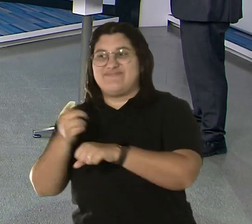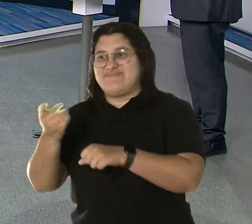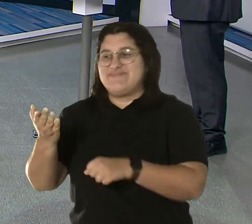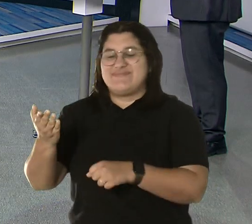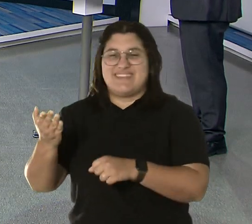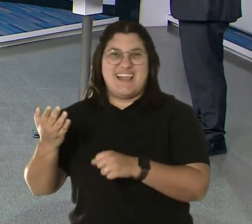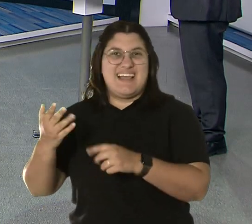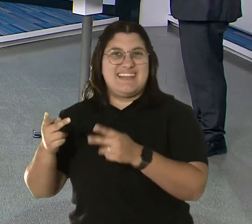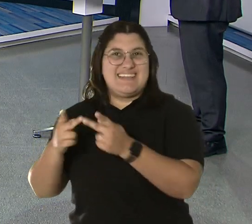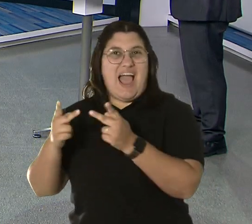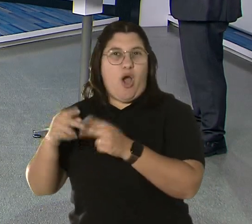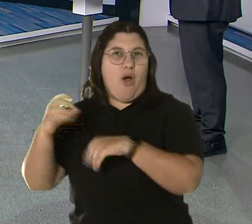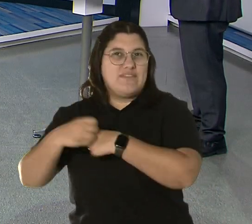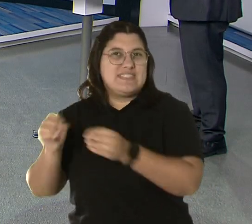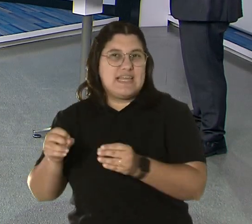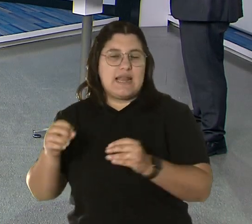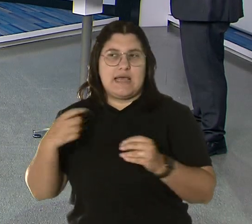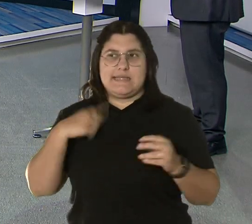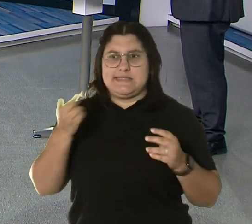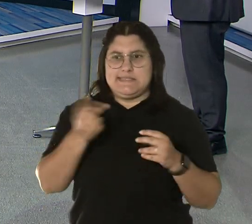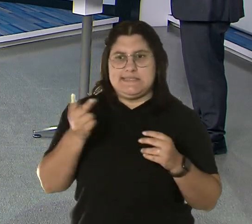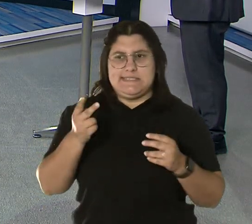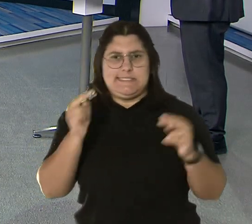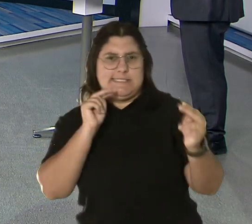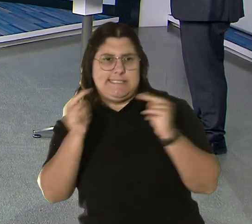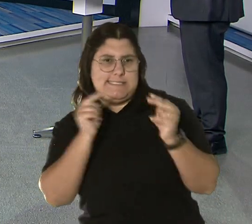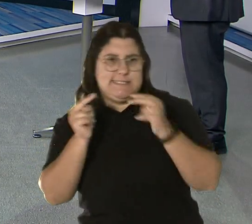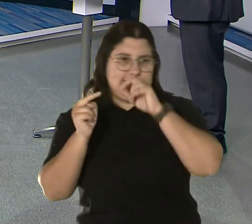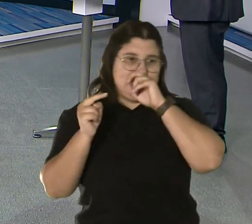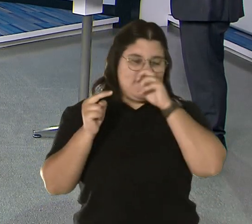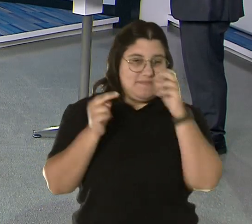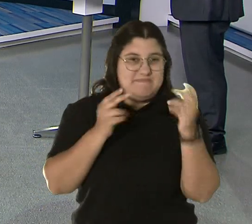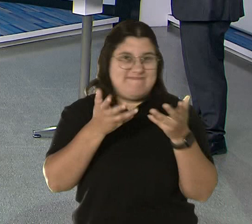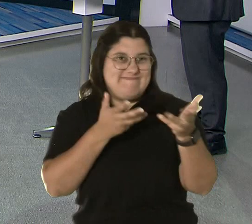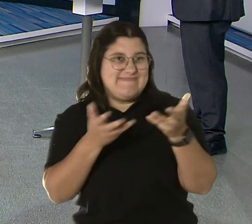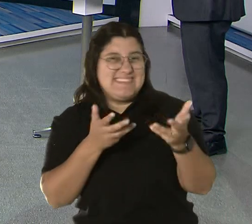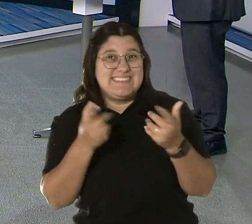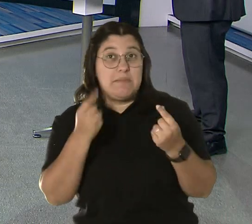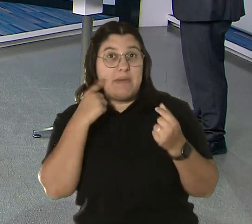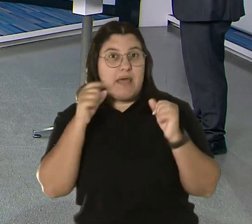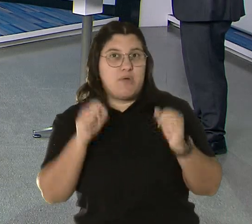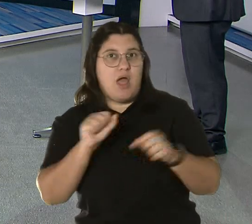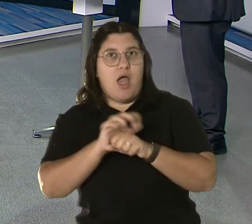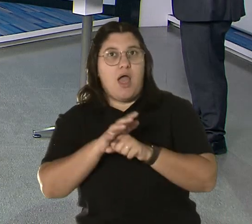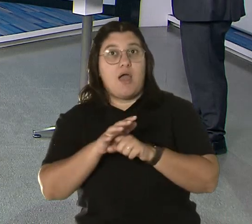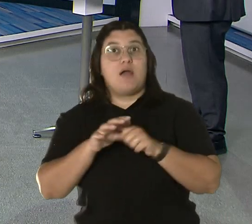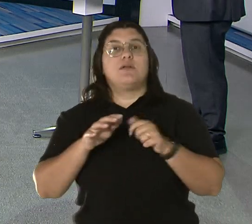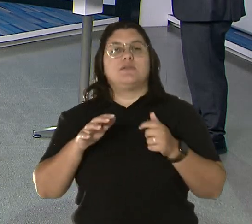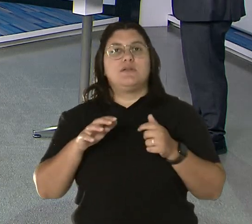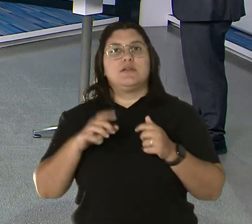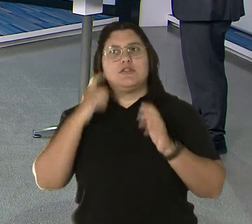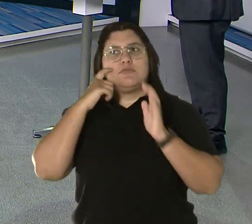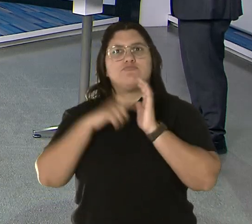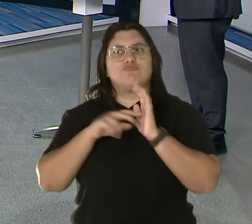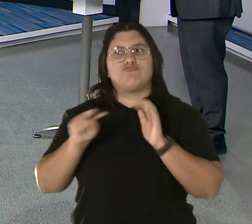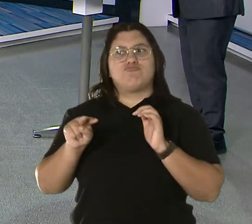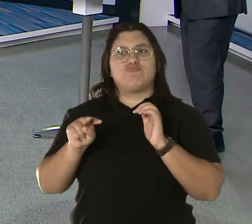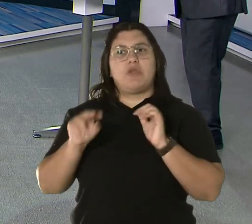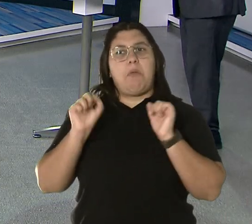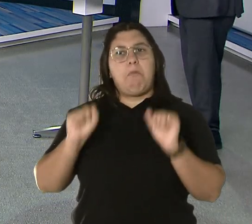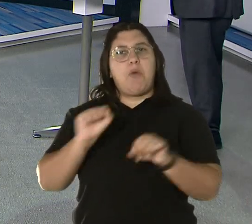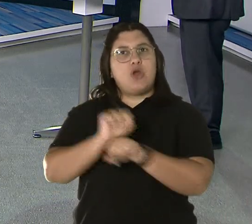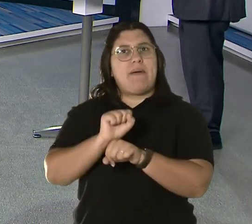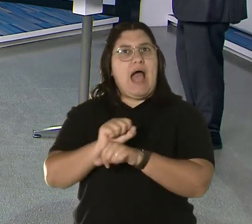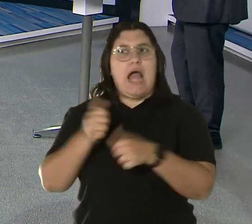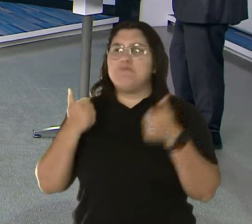las que están afectando esa negociación inicial cuando ya tú pasas por una pandemia y te diste cuenta de que, oye, me puedo quedar en casa trabajando, tengo